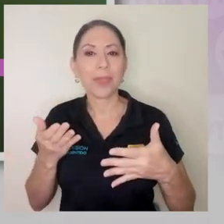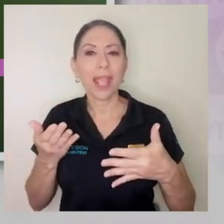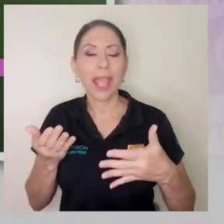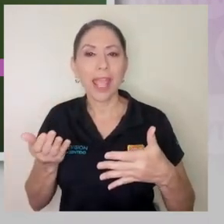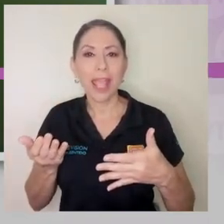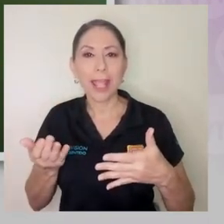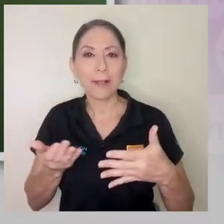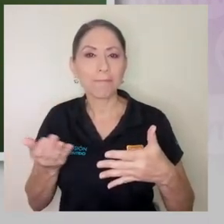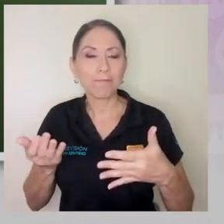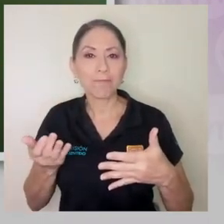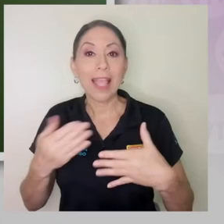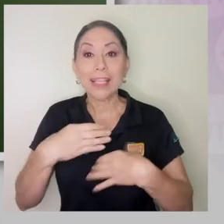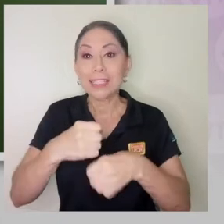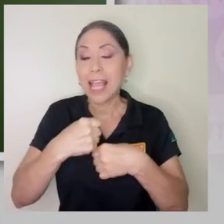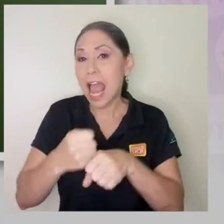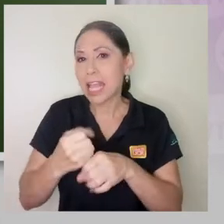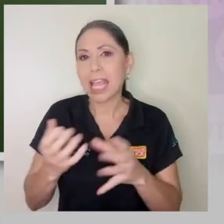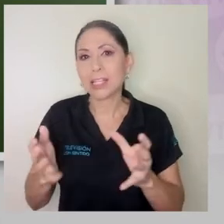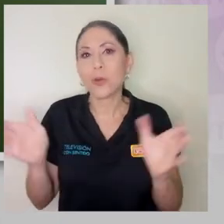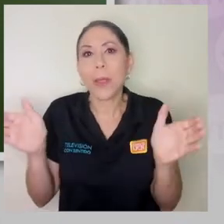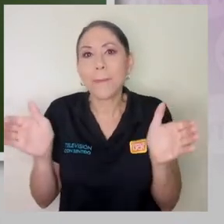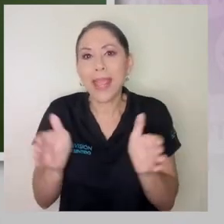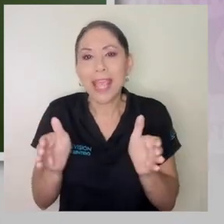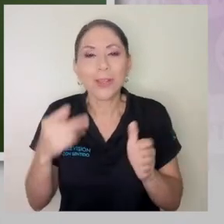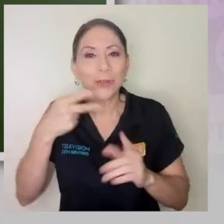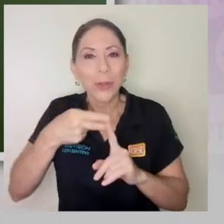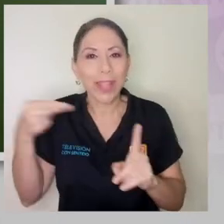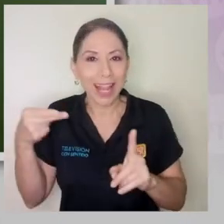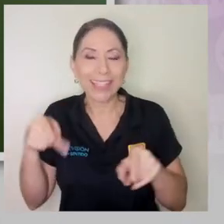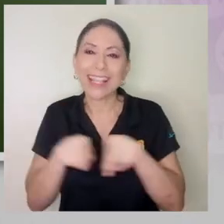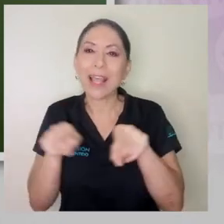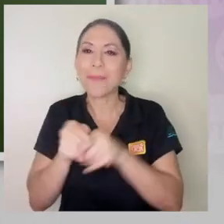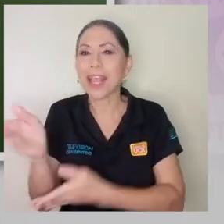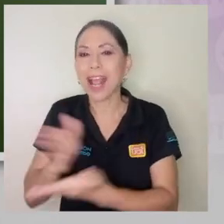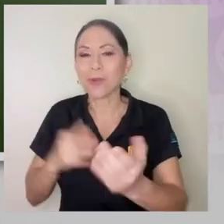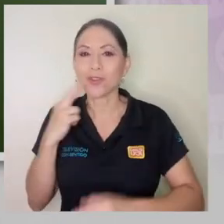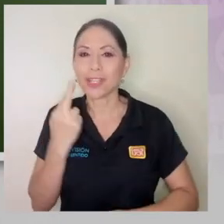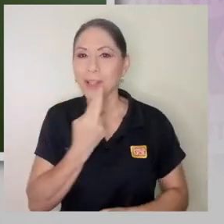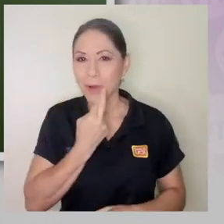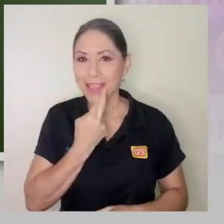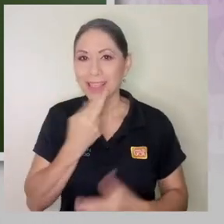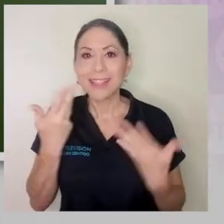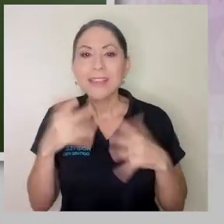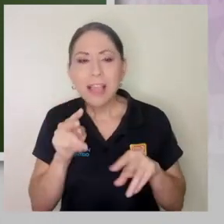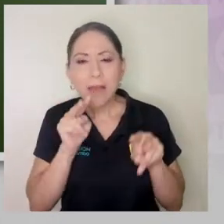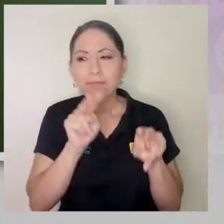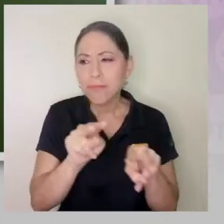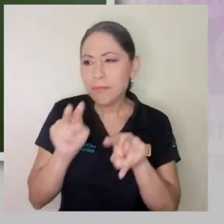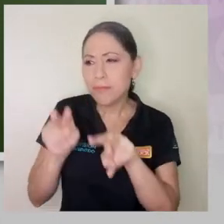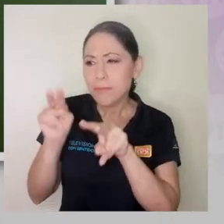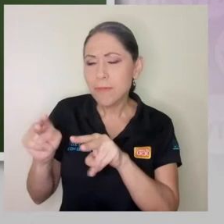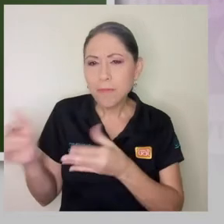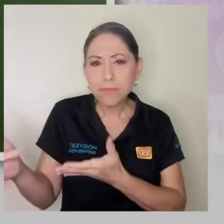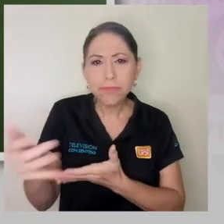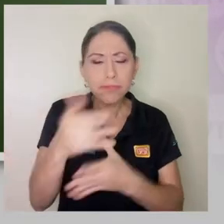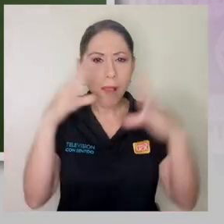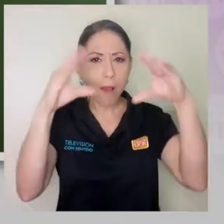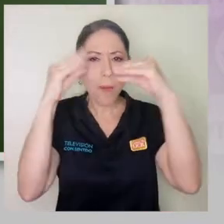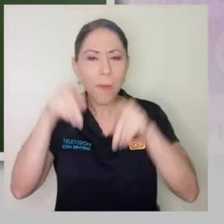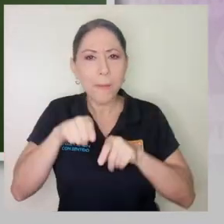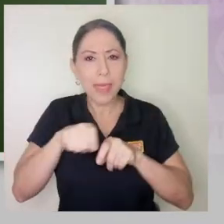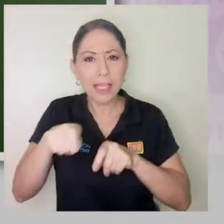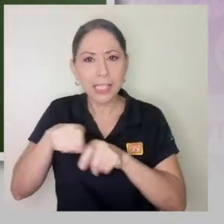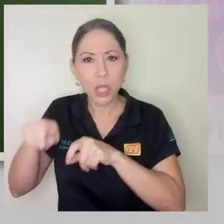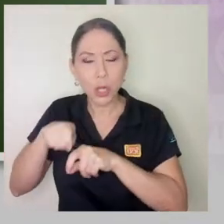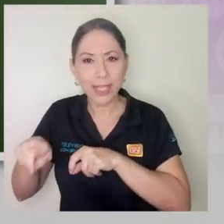Se han hecho en pequeños hoteles y se han hecho en algunos restaurantes las mediciones. Entonces, esto nos ayuda mucho